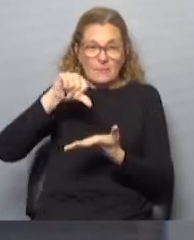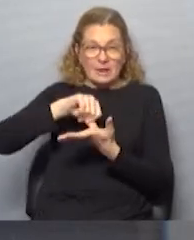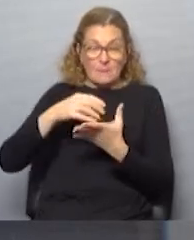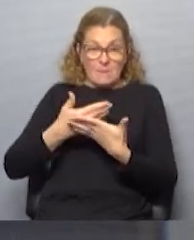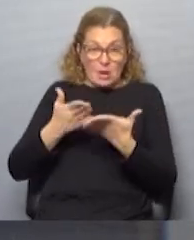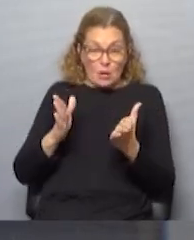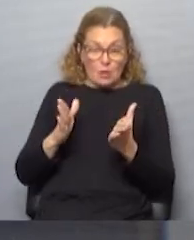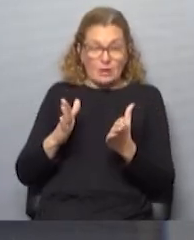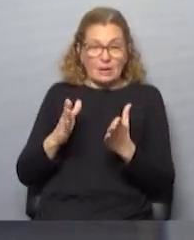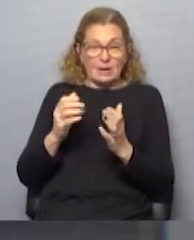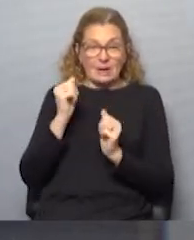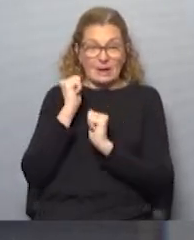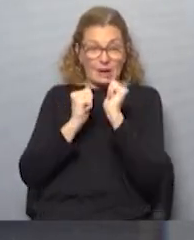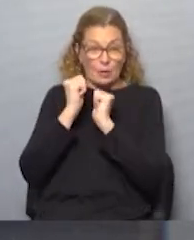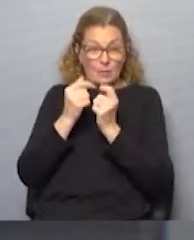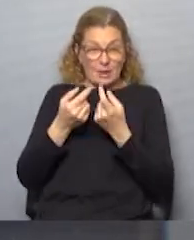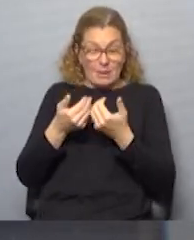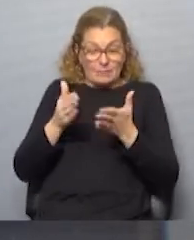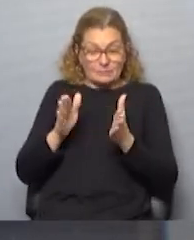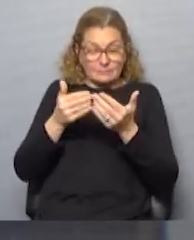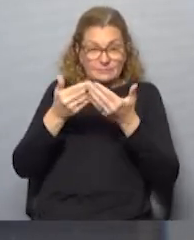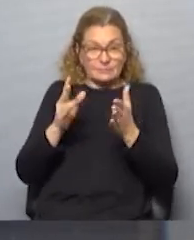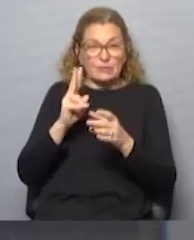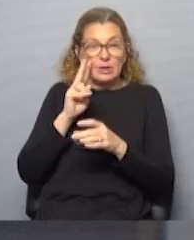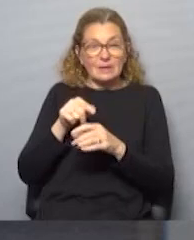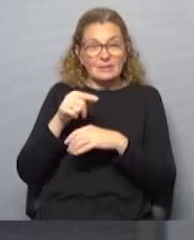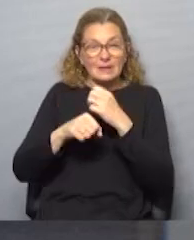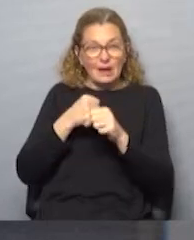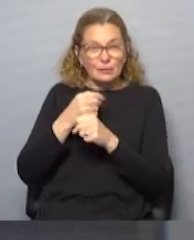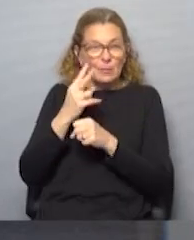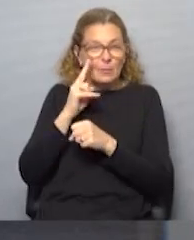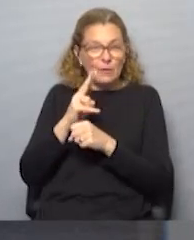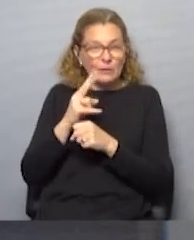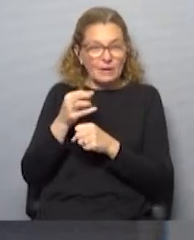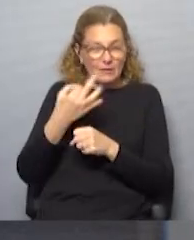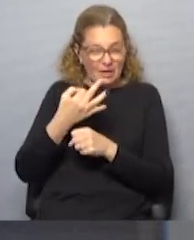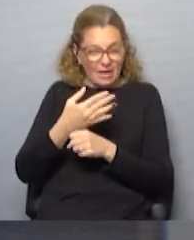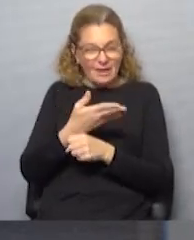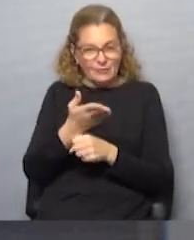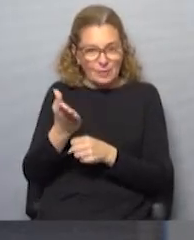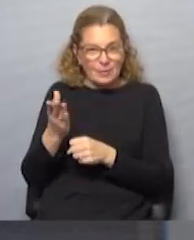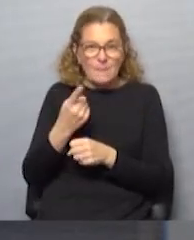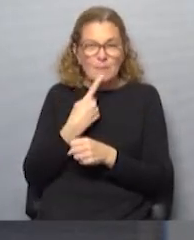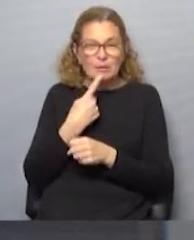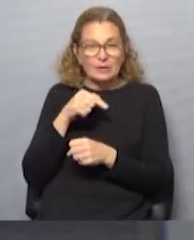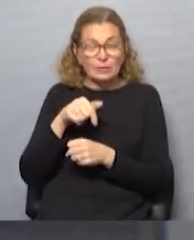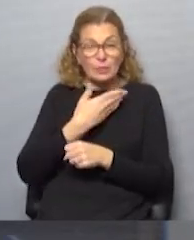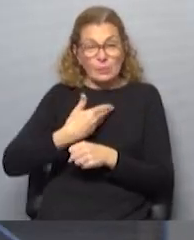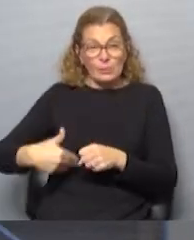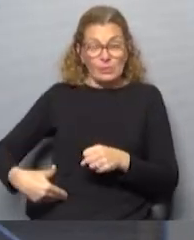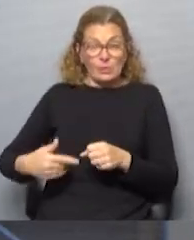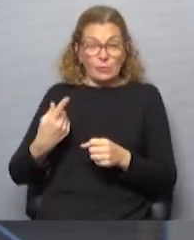está creciendo este es el año donde vamos a empezar a ver las señales y las reales intenciones digamos políticas nuestros gobernantes en